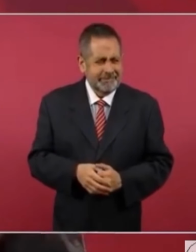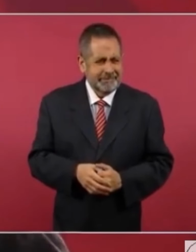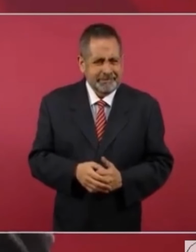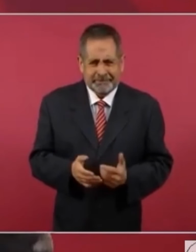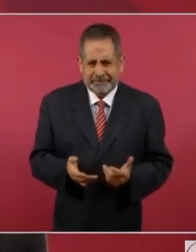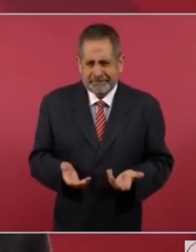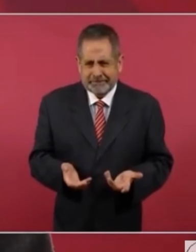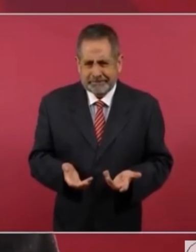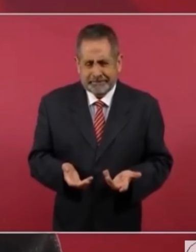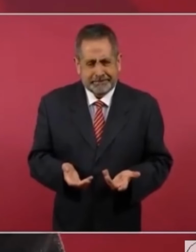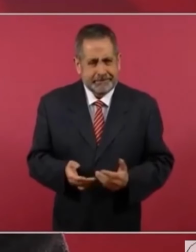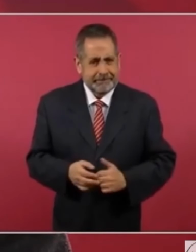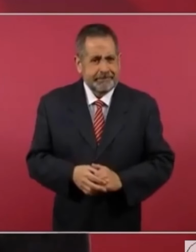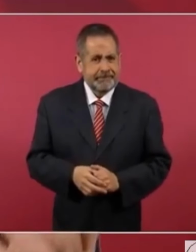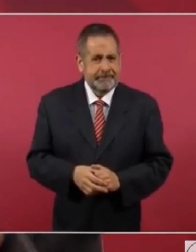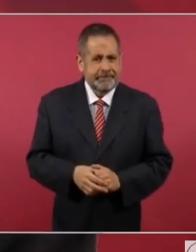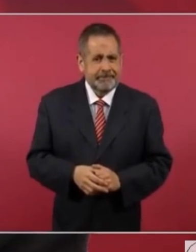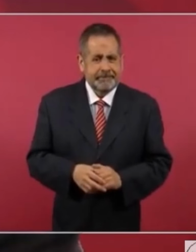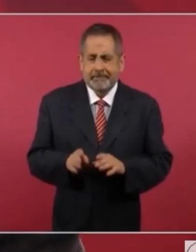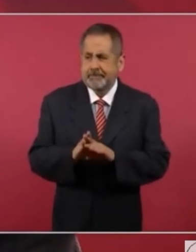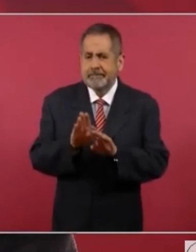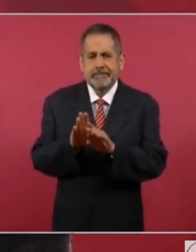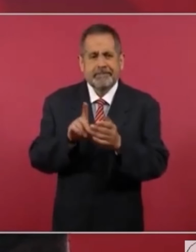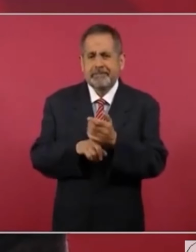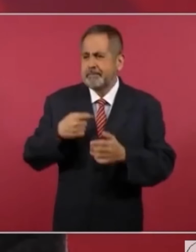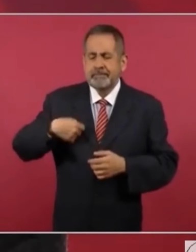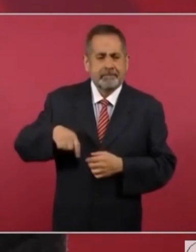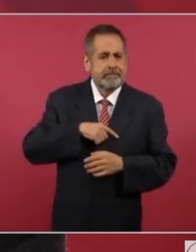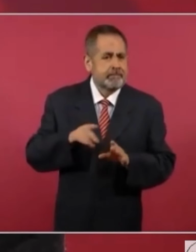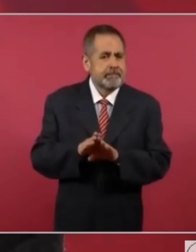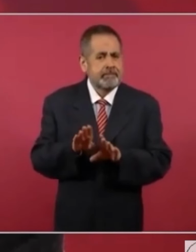Entonces, ¿cómo nosotros